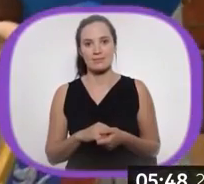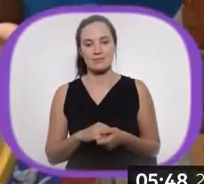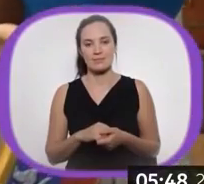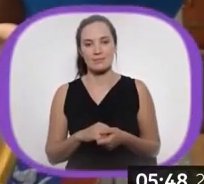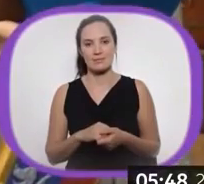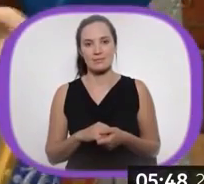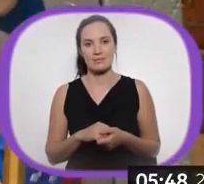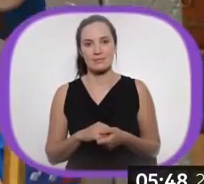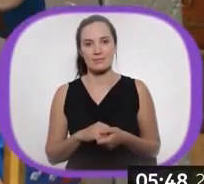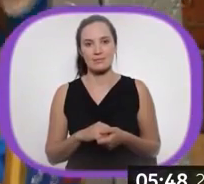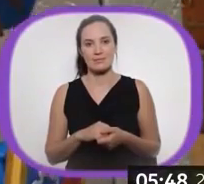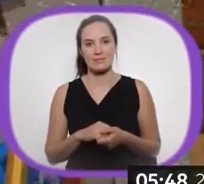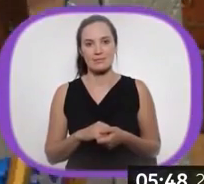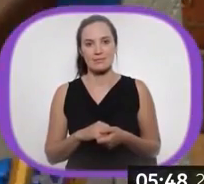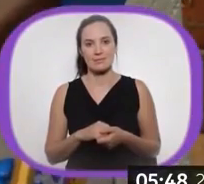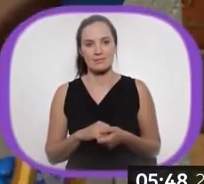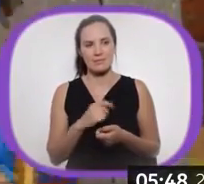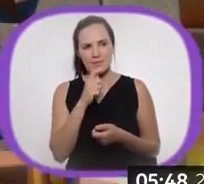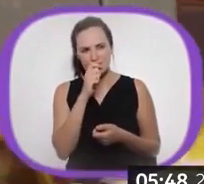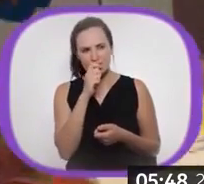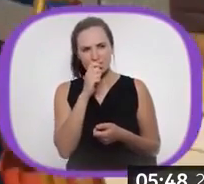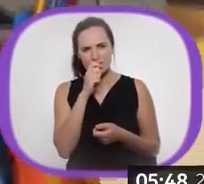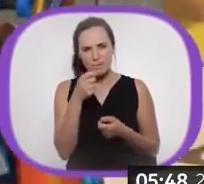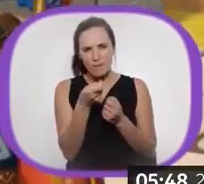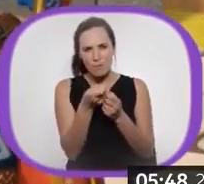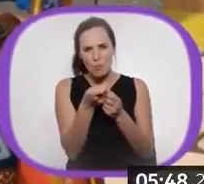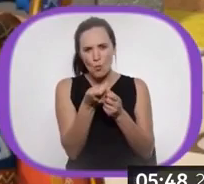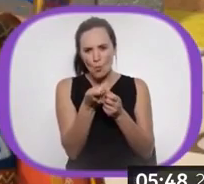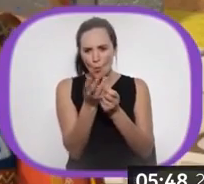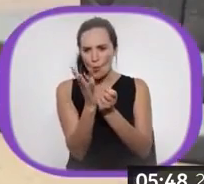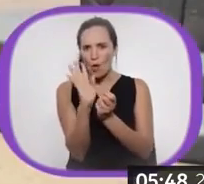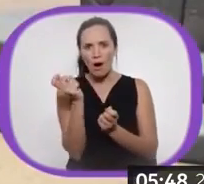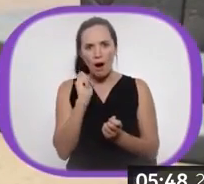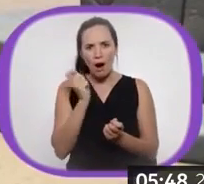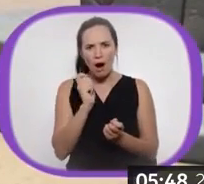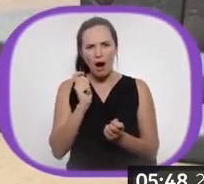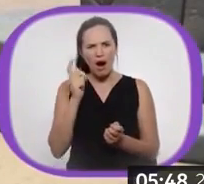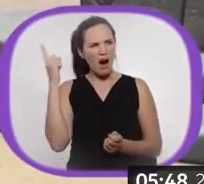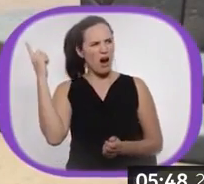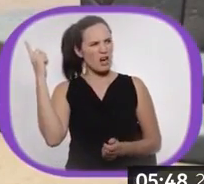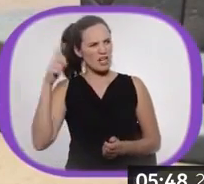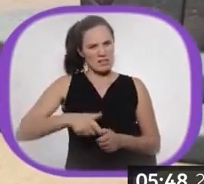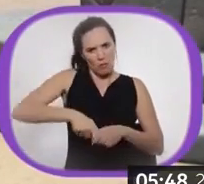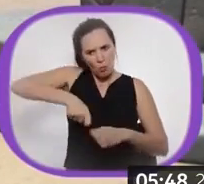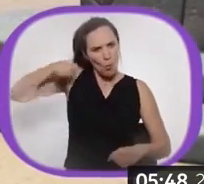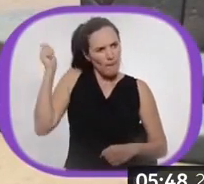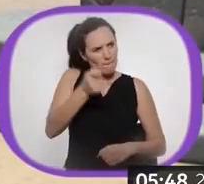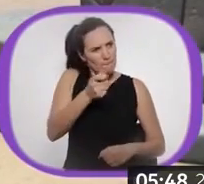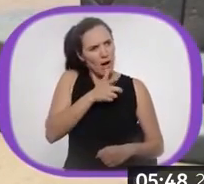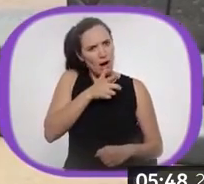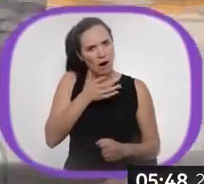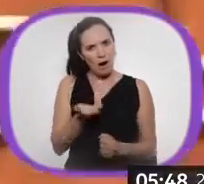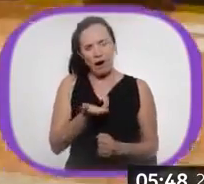¡Mike Caballero! ¿Un abanico? Se supone que era una espada. ¡Oh, cielo! ¡De nuevo! ¡Ivy y